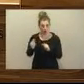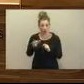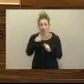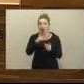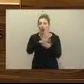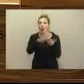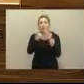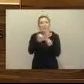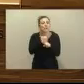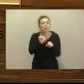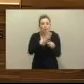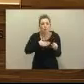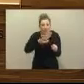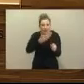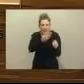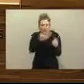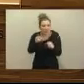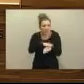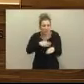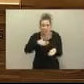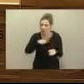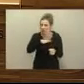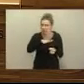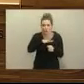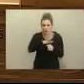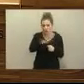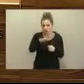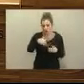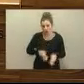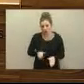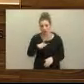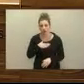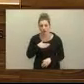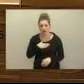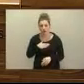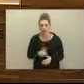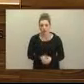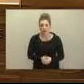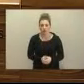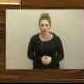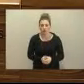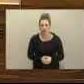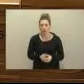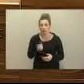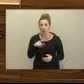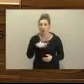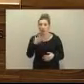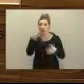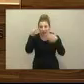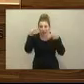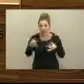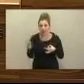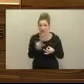me permita cubrir las necesidades básicas de mi hijo y mías. Y puedo garantizar que